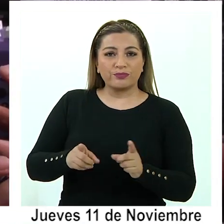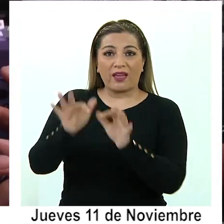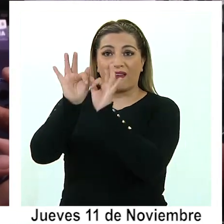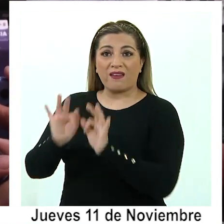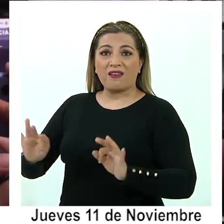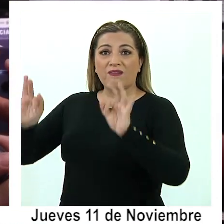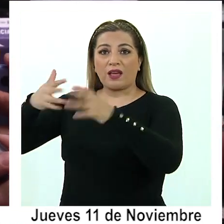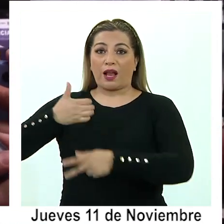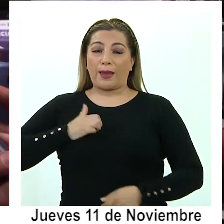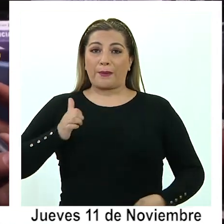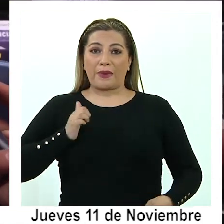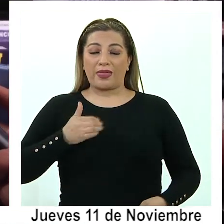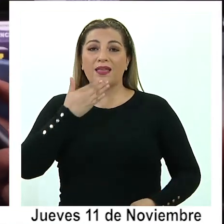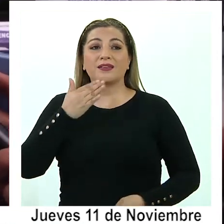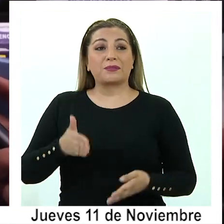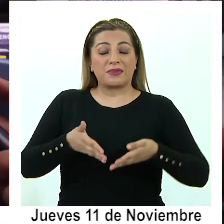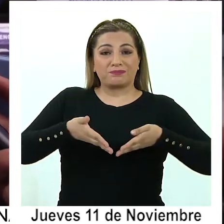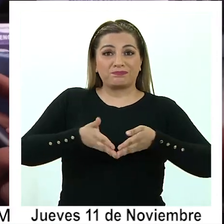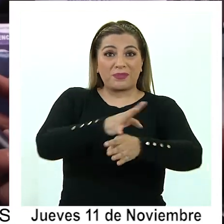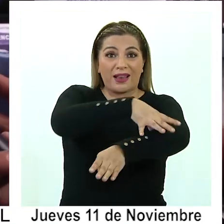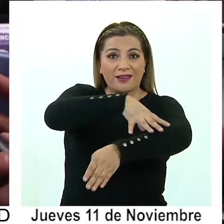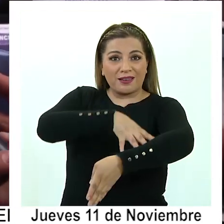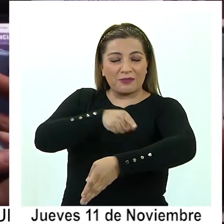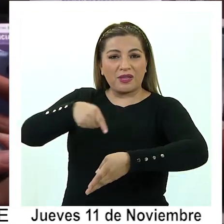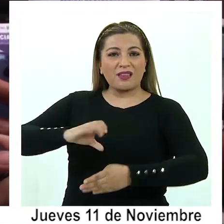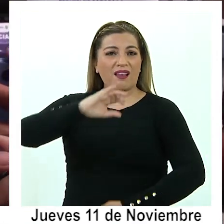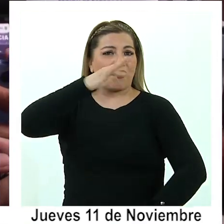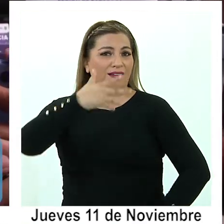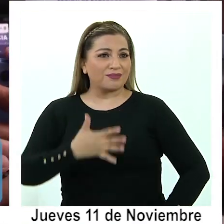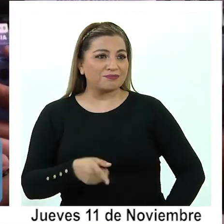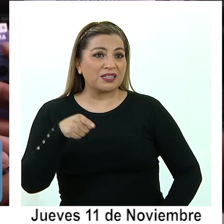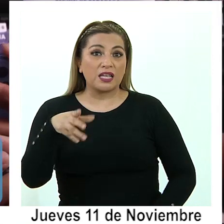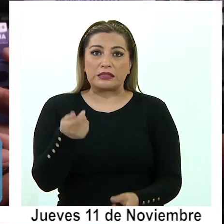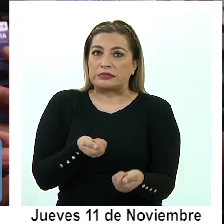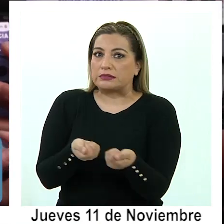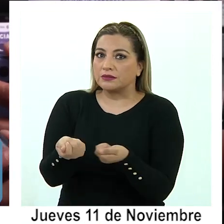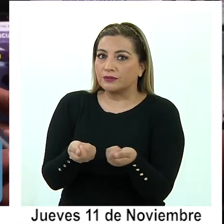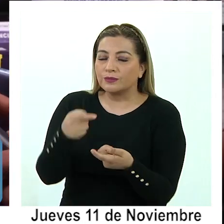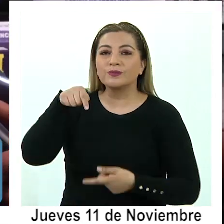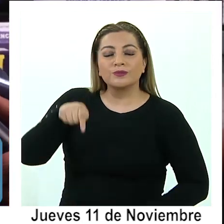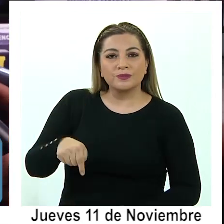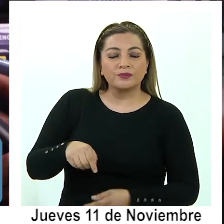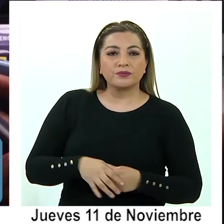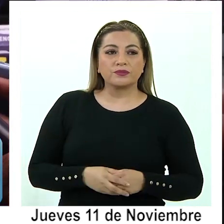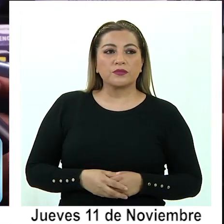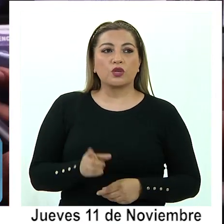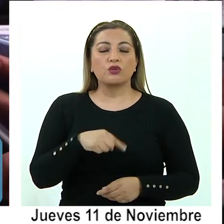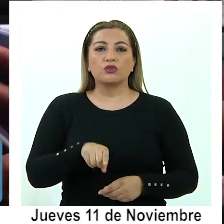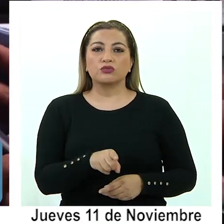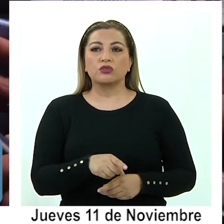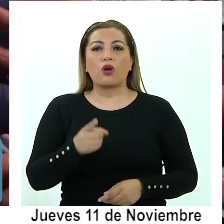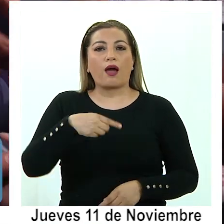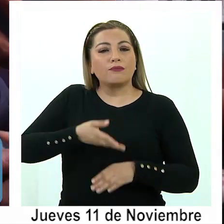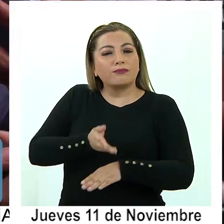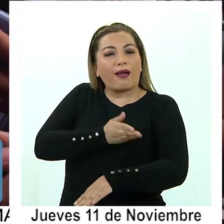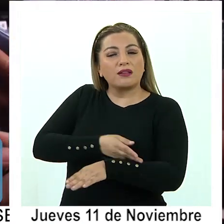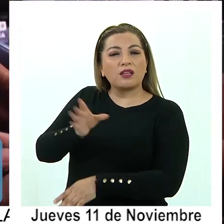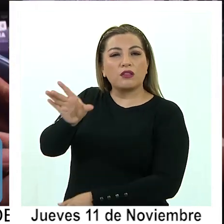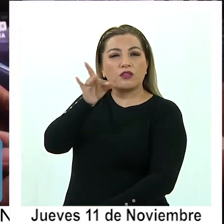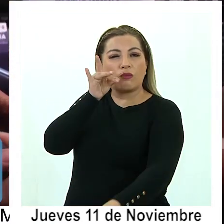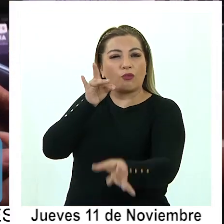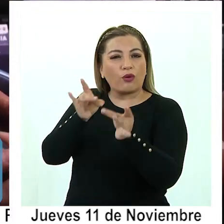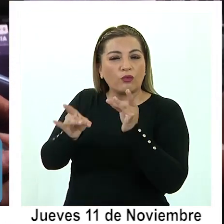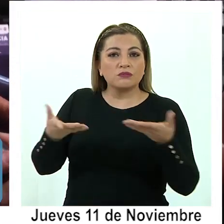PDI y la Armada, atendida a las características de este tráfico que habíamos podido detectar previamente, ¿no es cierto?,